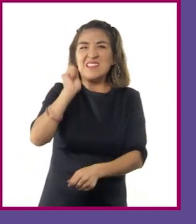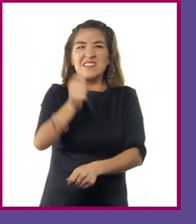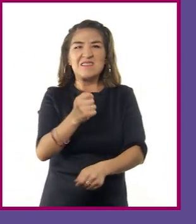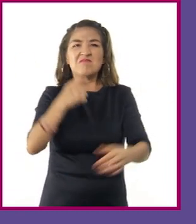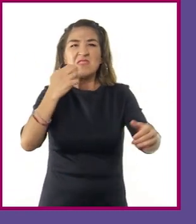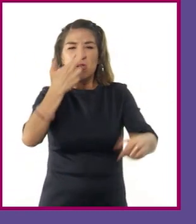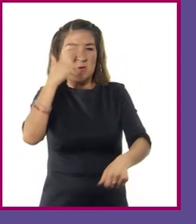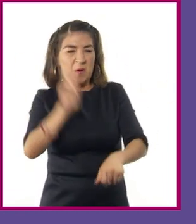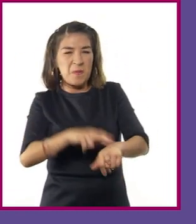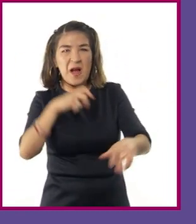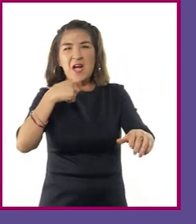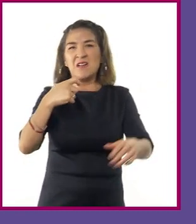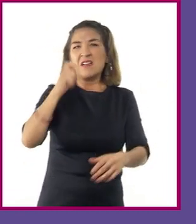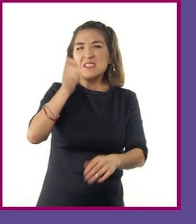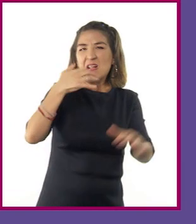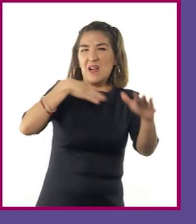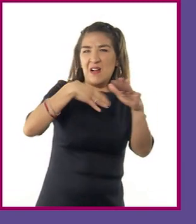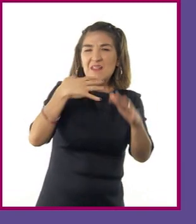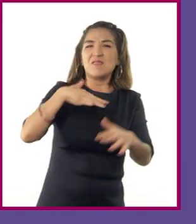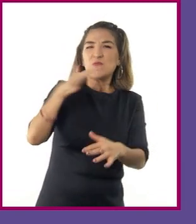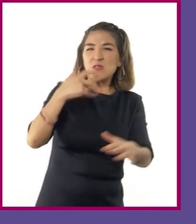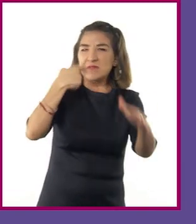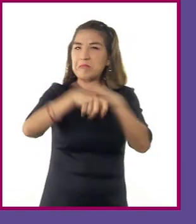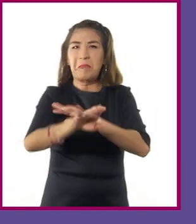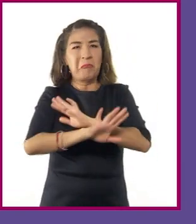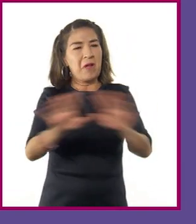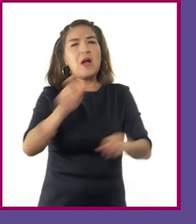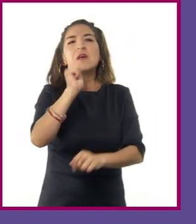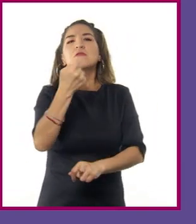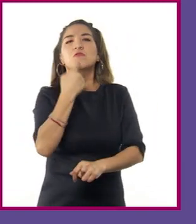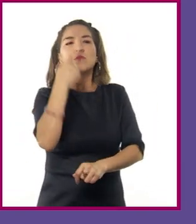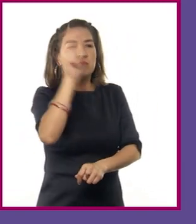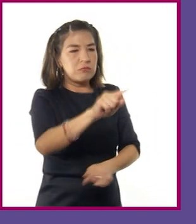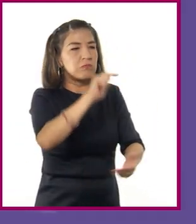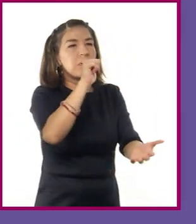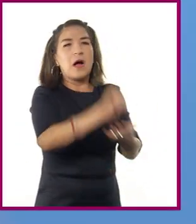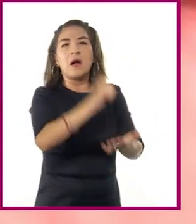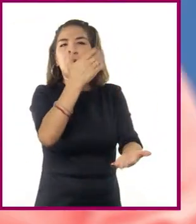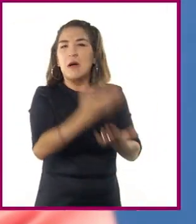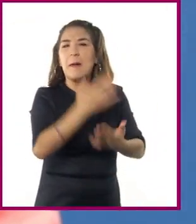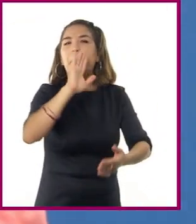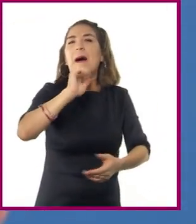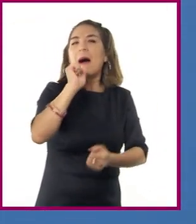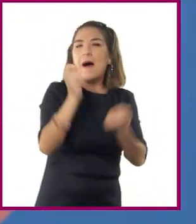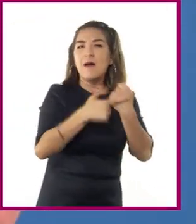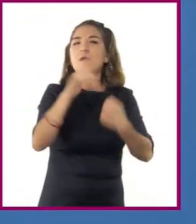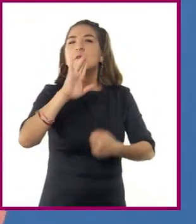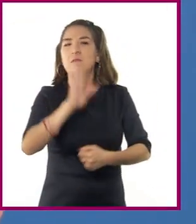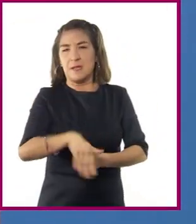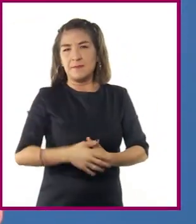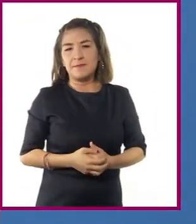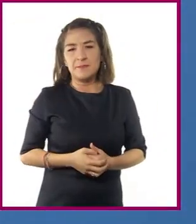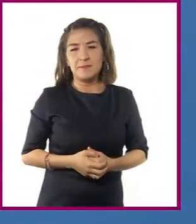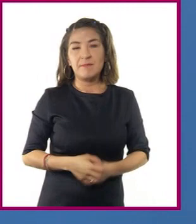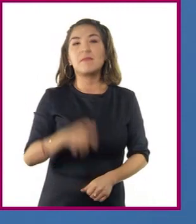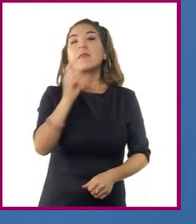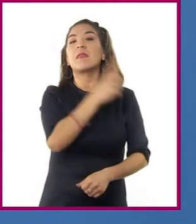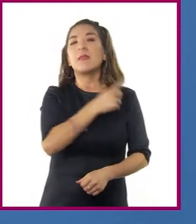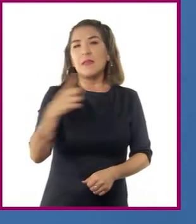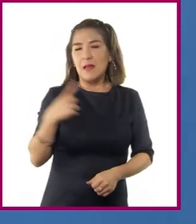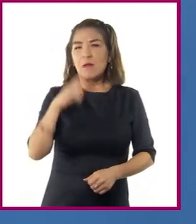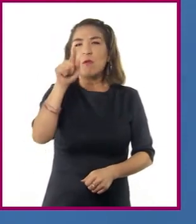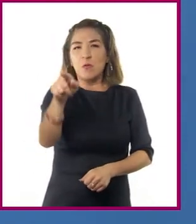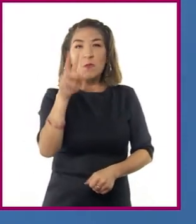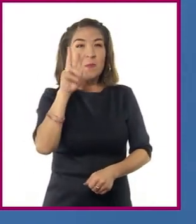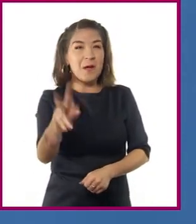ilegales y denuncian los delitos ante las autoridades competentes. Es de considerarse lo que